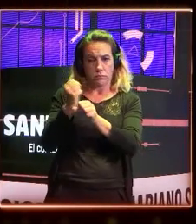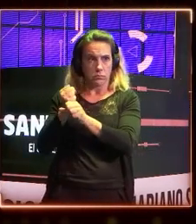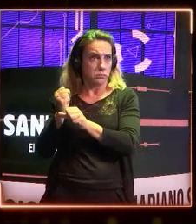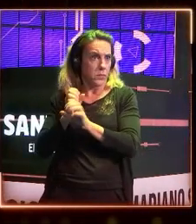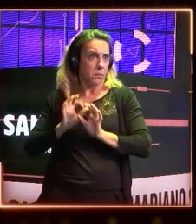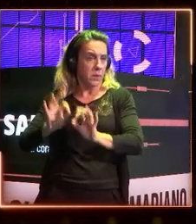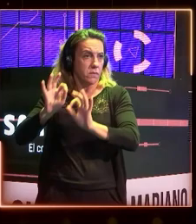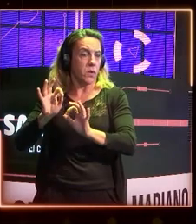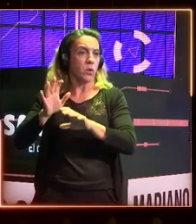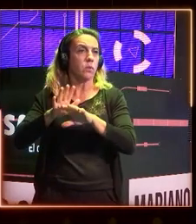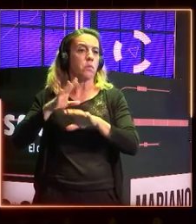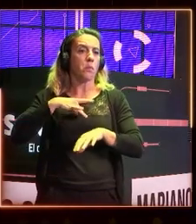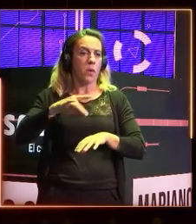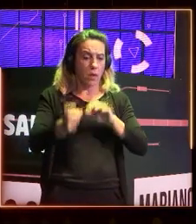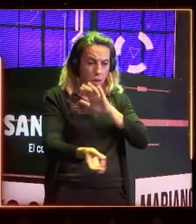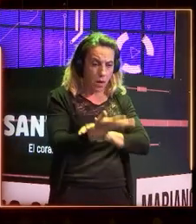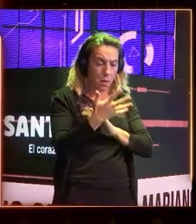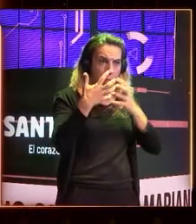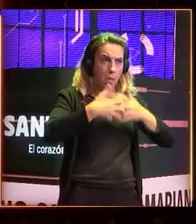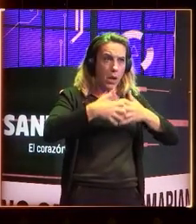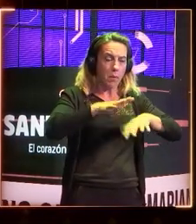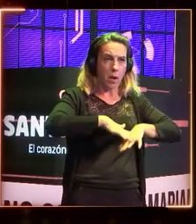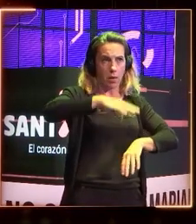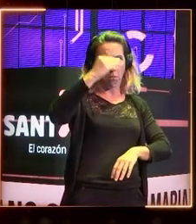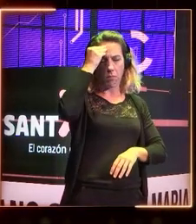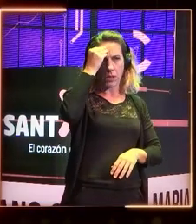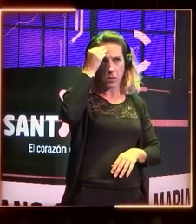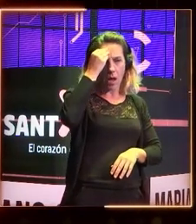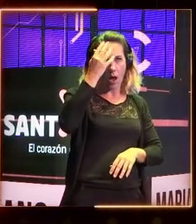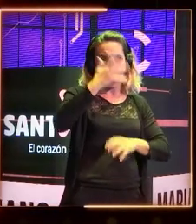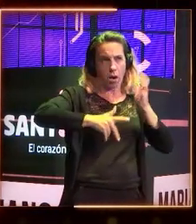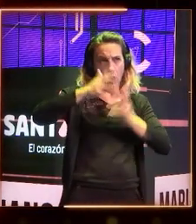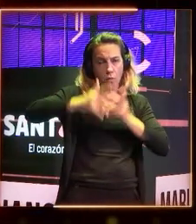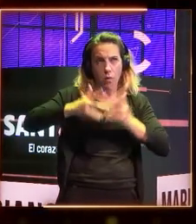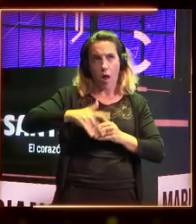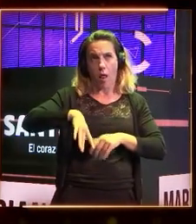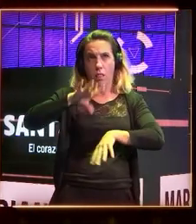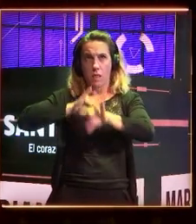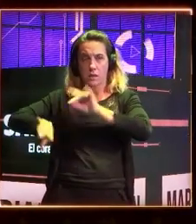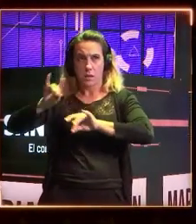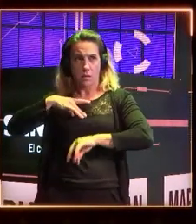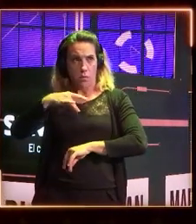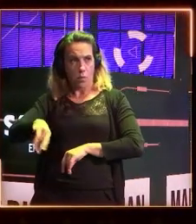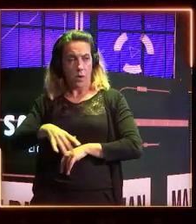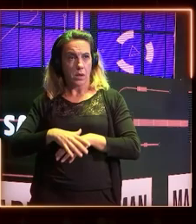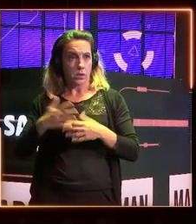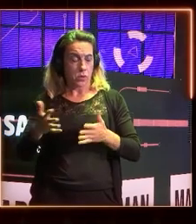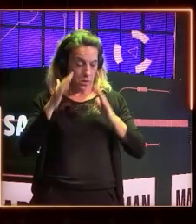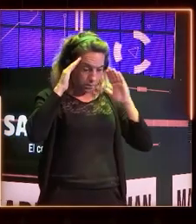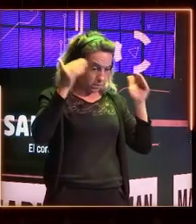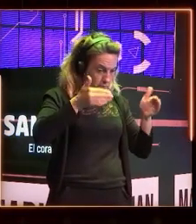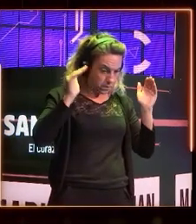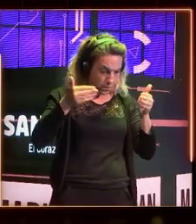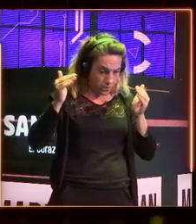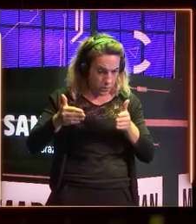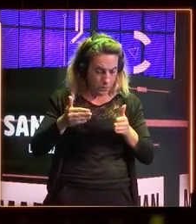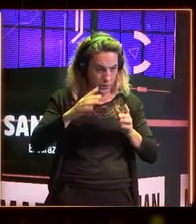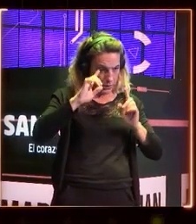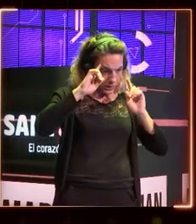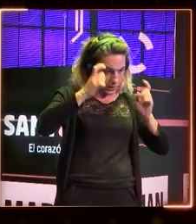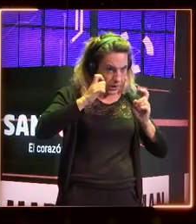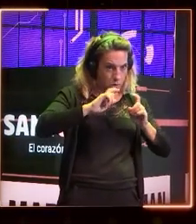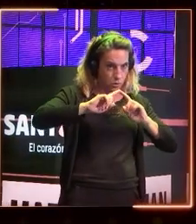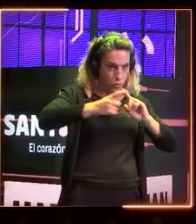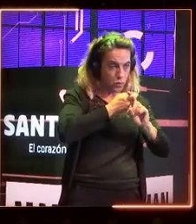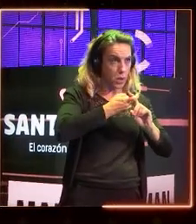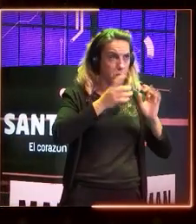podríamos hacer una máquina que pueda pensar que pueda resolver cuentas que pueda tomar decisiones y se dedican a implementar ese algoritmo ese